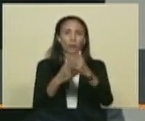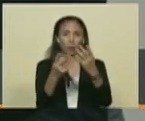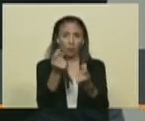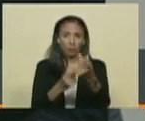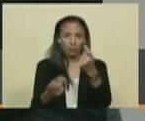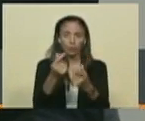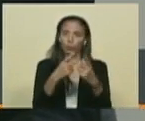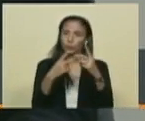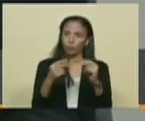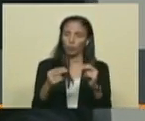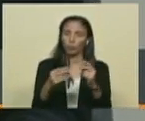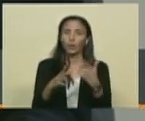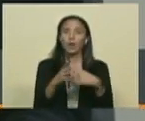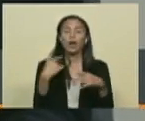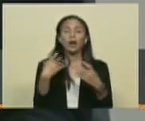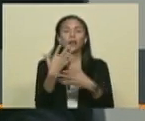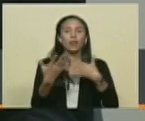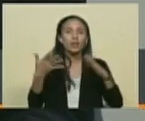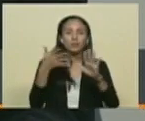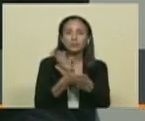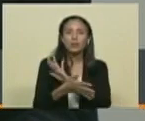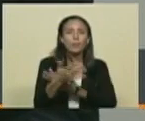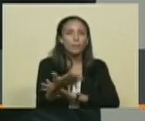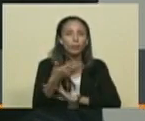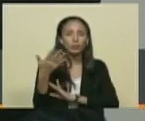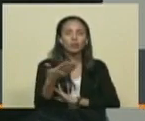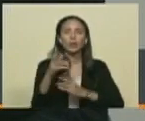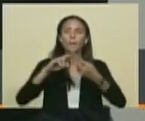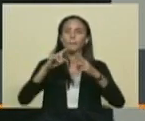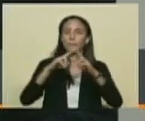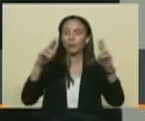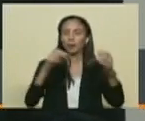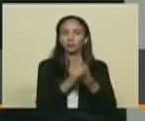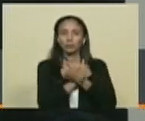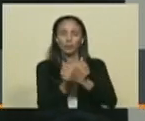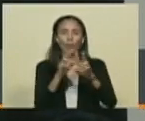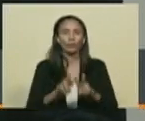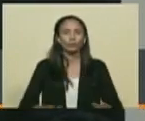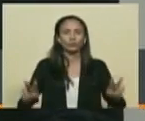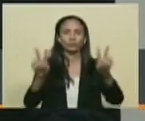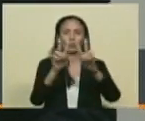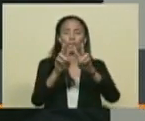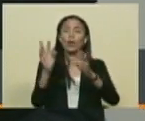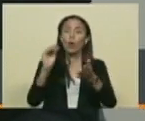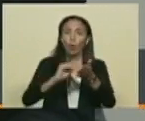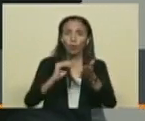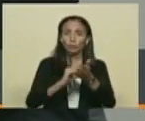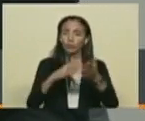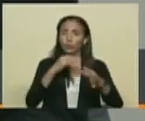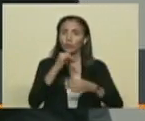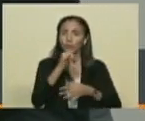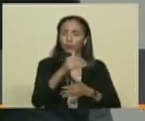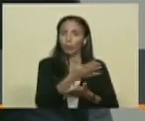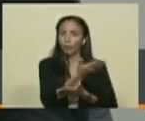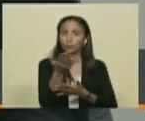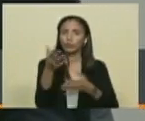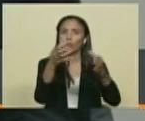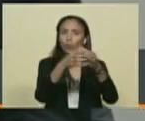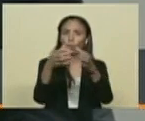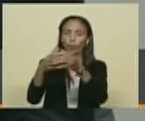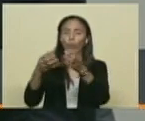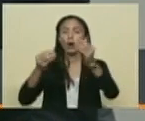económicos y financieros. Debe ser la palabra. Hoy hemos ratificado nuevamente, y creo que hay acuerdo entre las partes, en